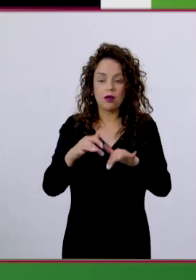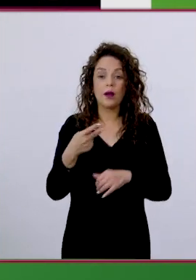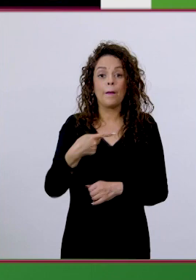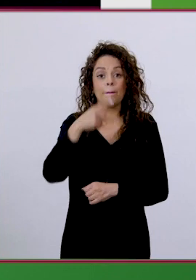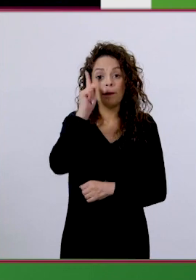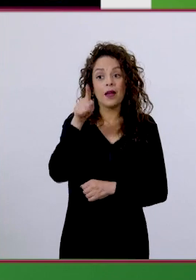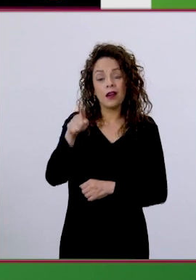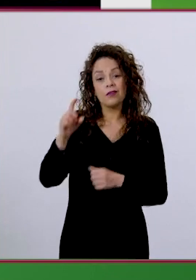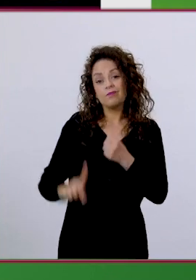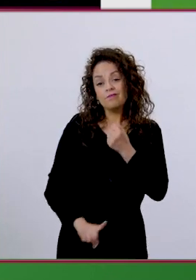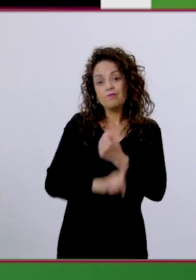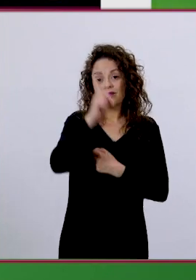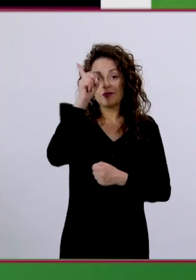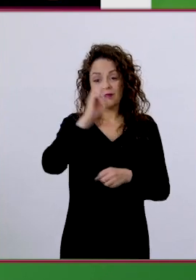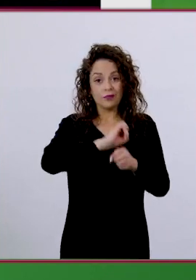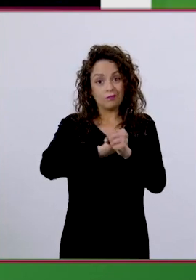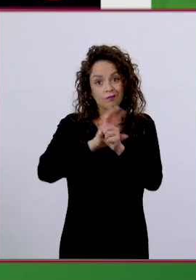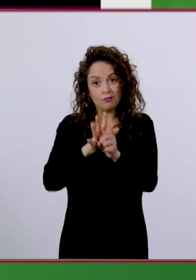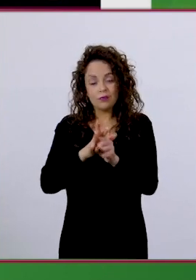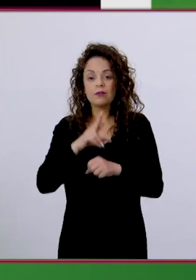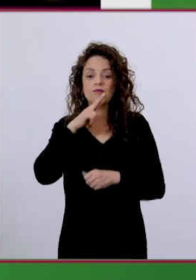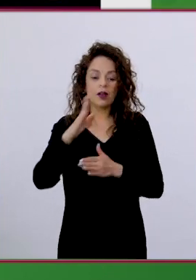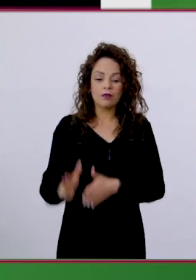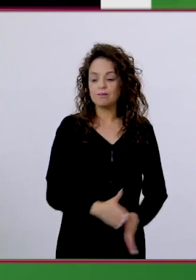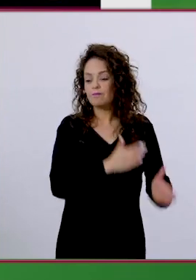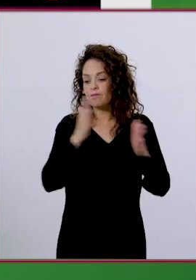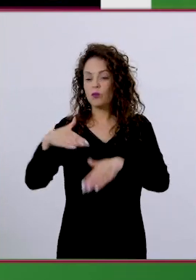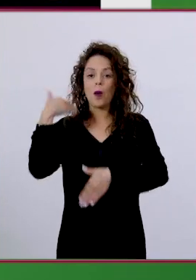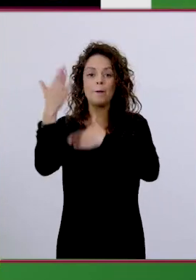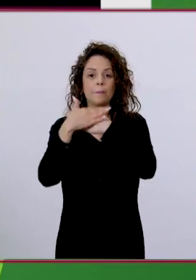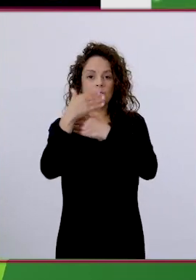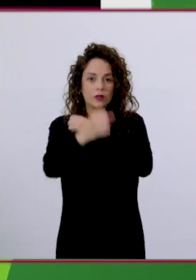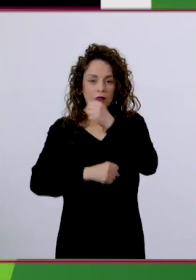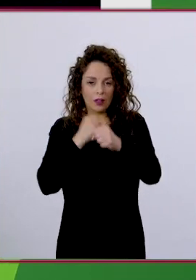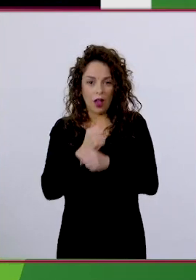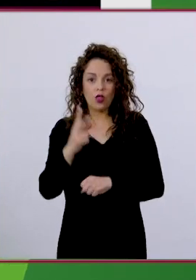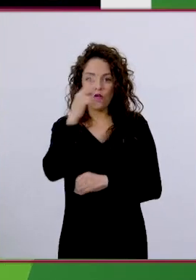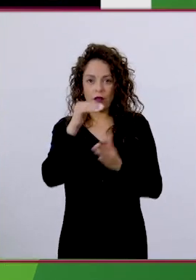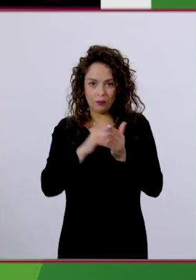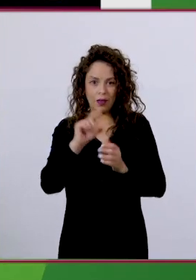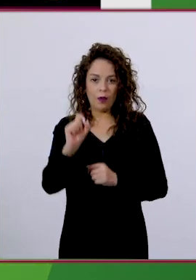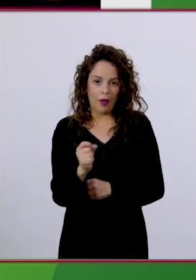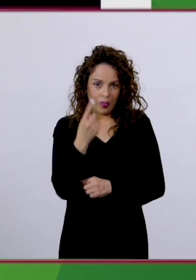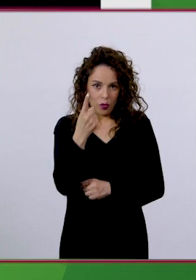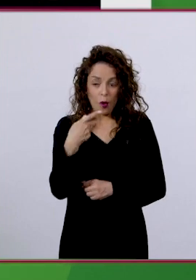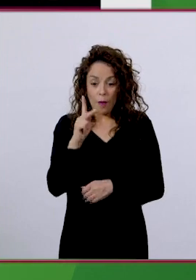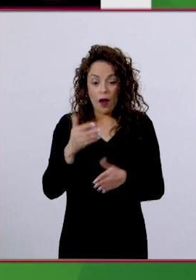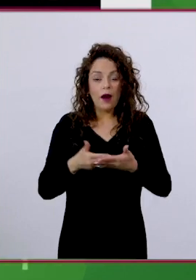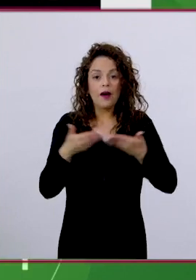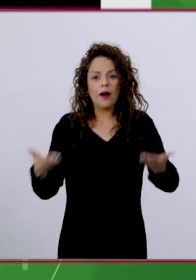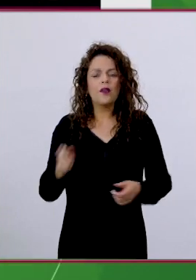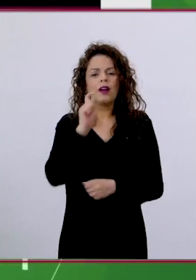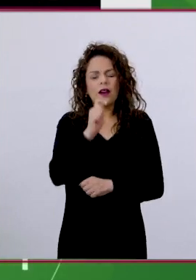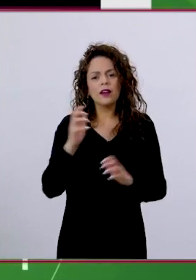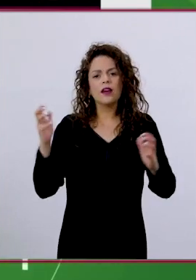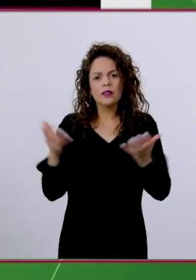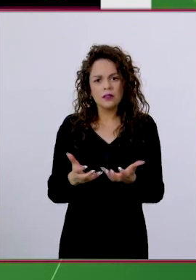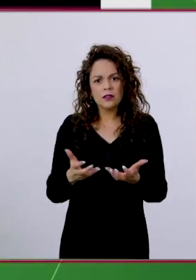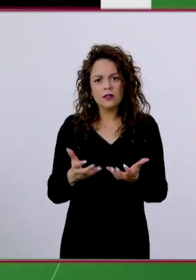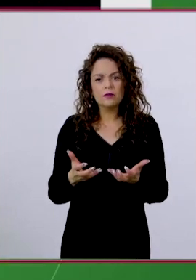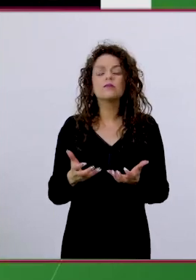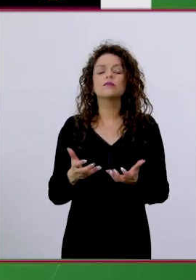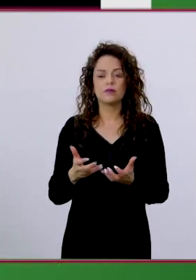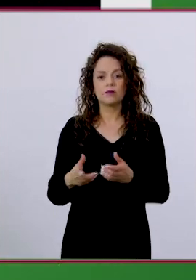posponerlo para el próximo año. Se va a realizar hasta el 2021, pero en este lapso lo que hemos hecho es realizar lo que